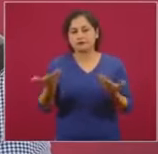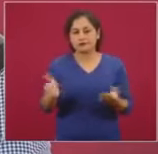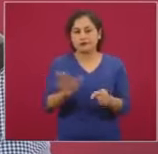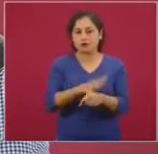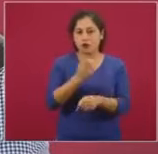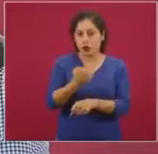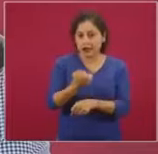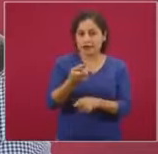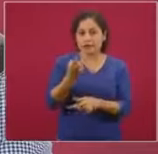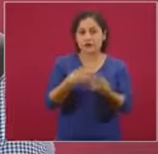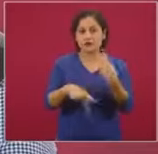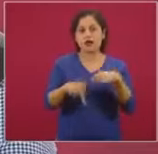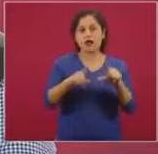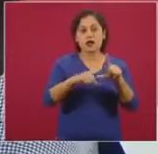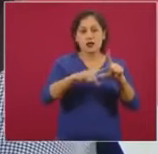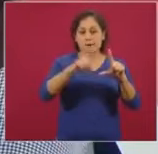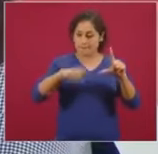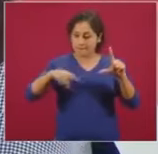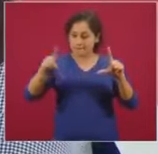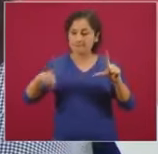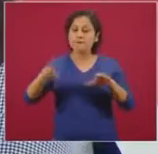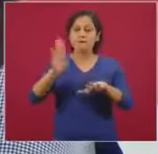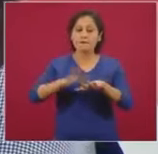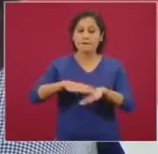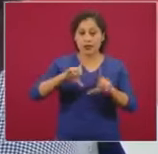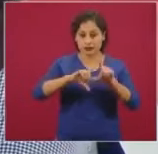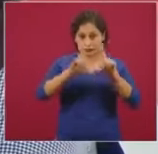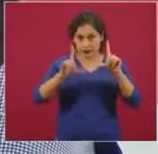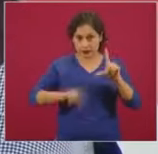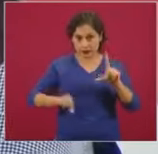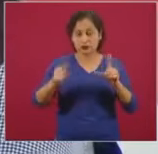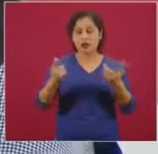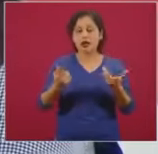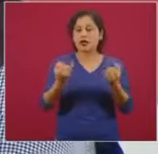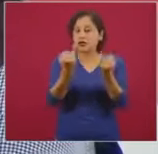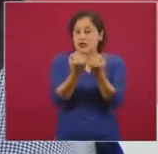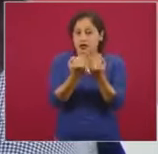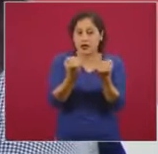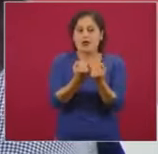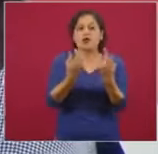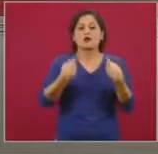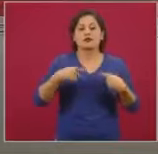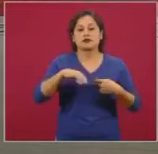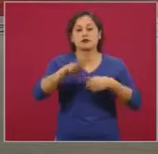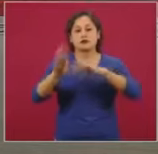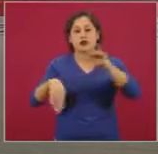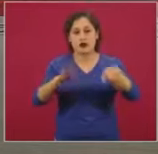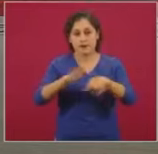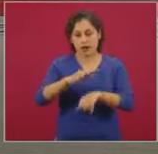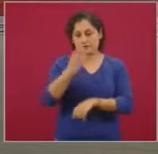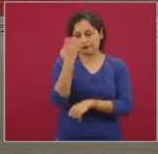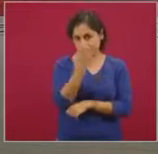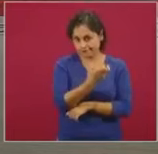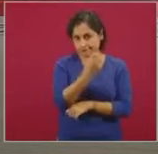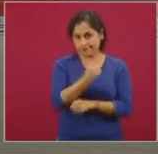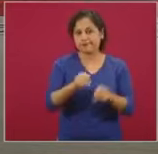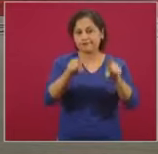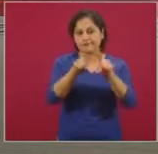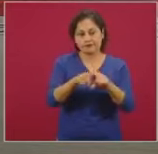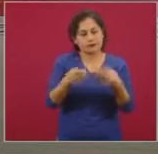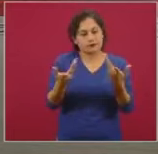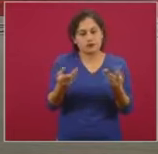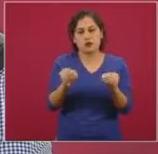cantidad de defunciones para ese porcentaje. Efectivamente, en las otras entidades donde también hay incremento, hay cierta contribución, aunque